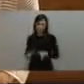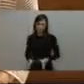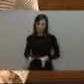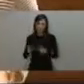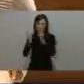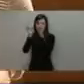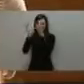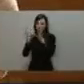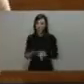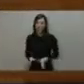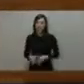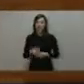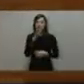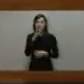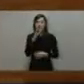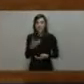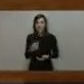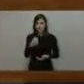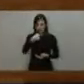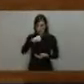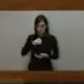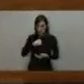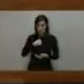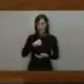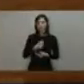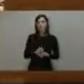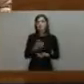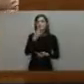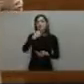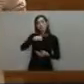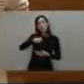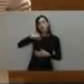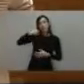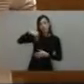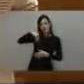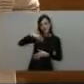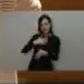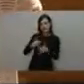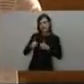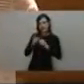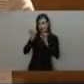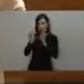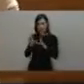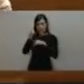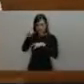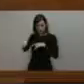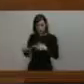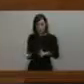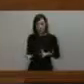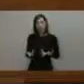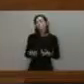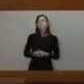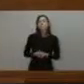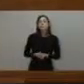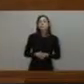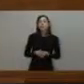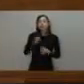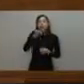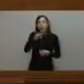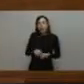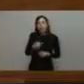Yo, si fuese presidente como usted es hoy aquí de momento, haría una